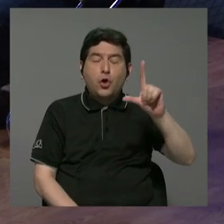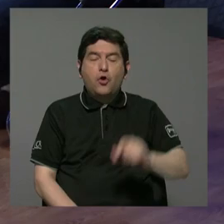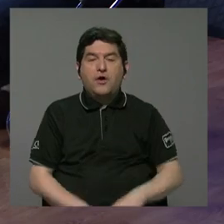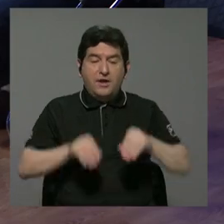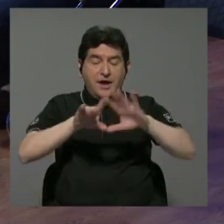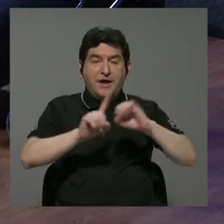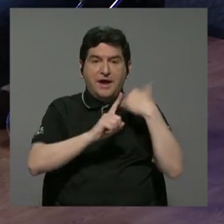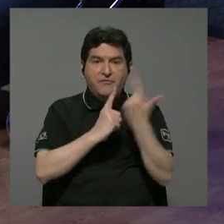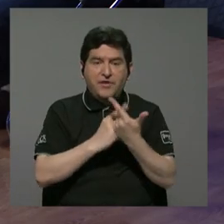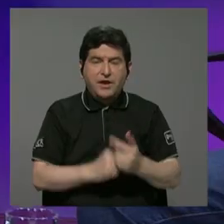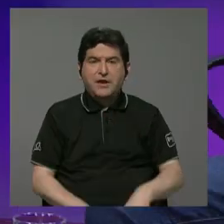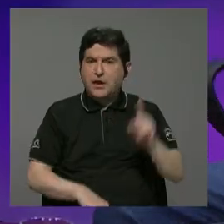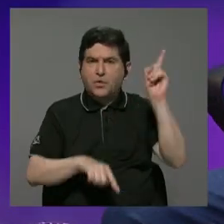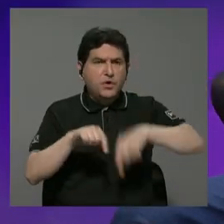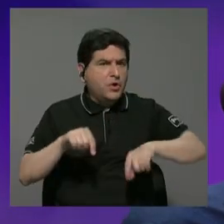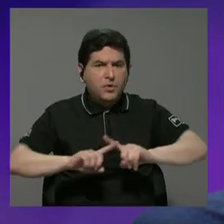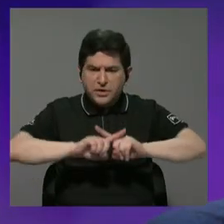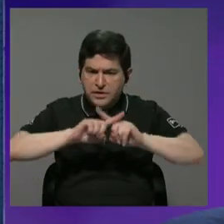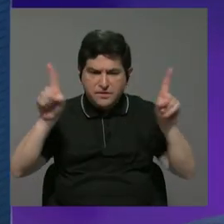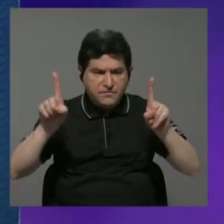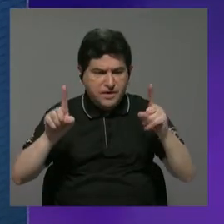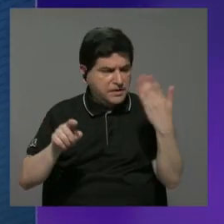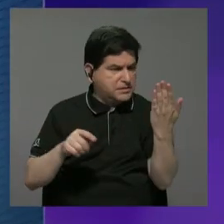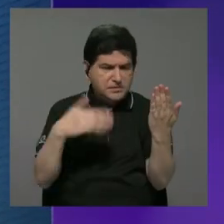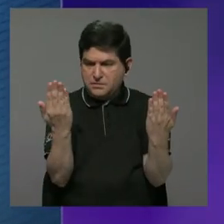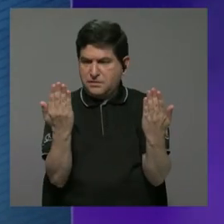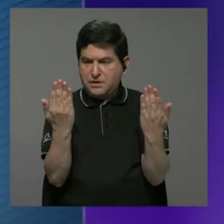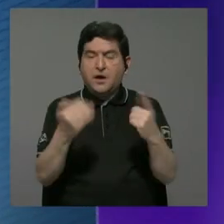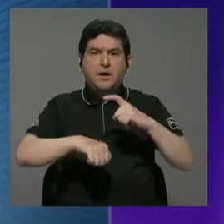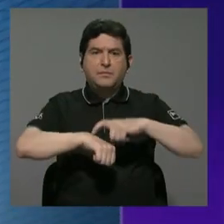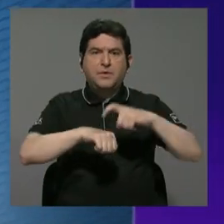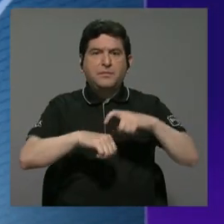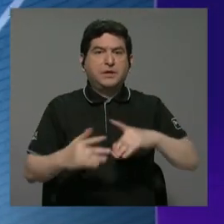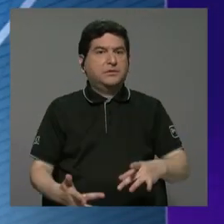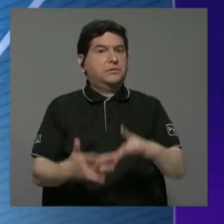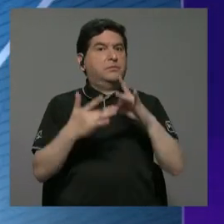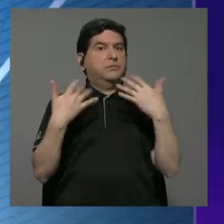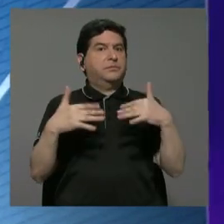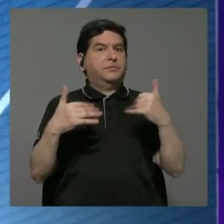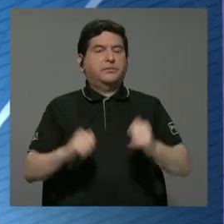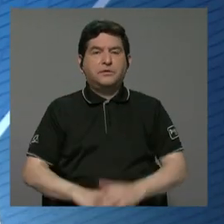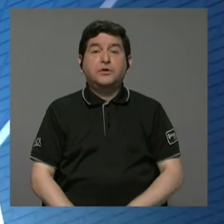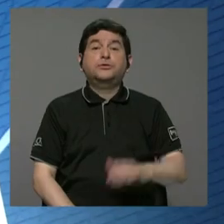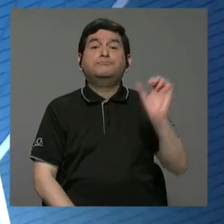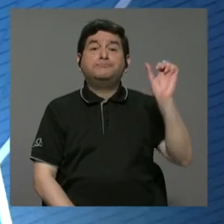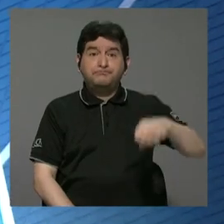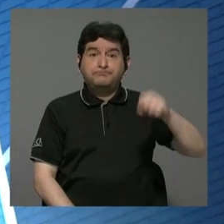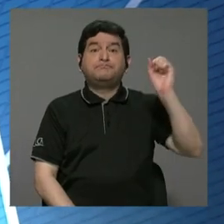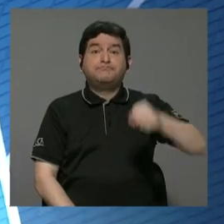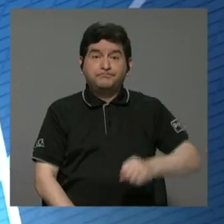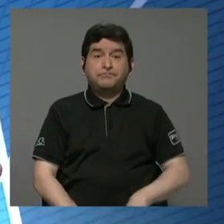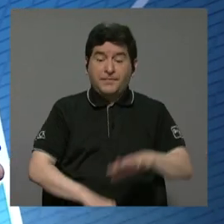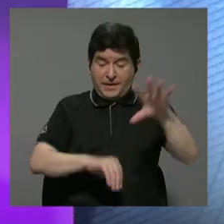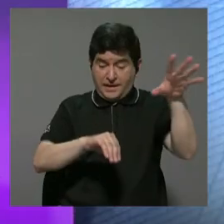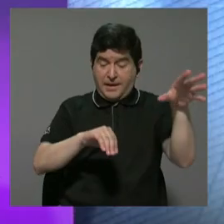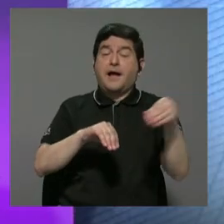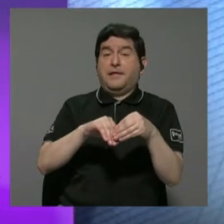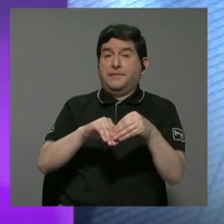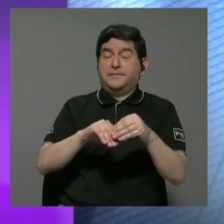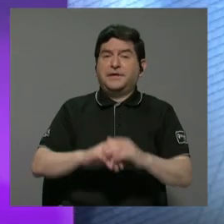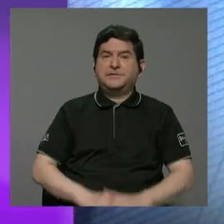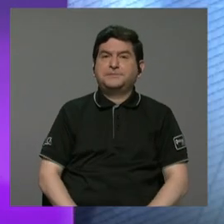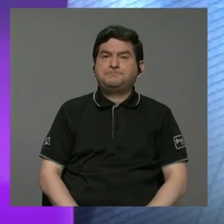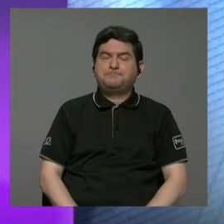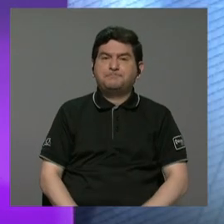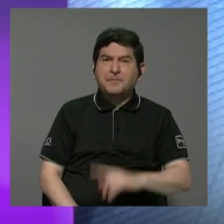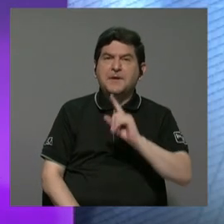cuando no podemos hacer esa distinción, estamos en un momento muy particular. Sí, porque además, bueno,